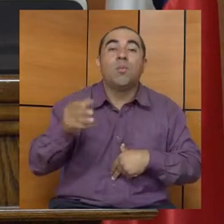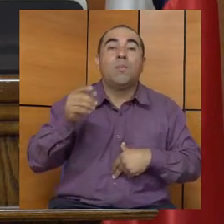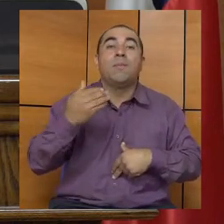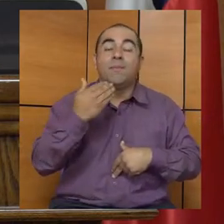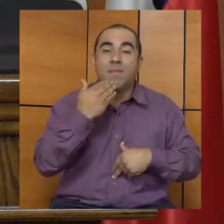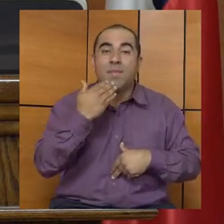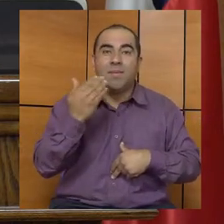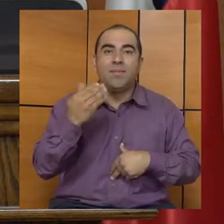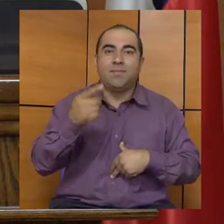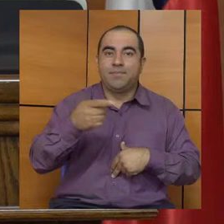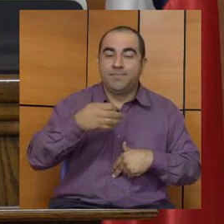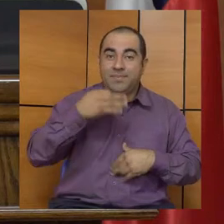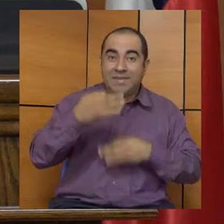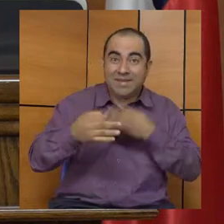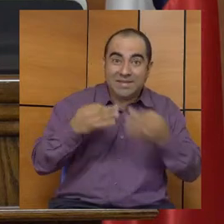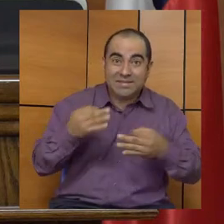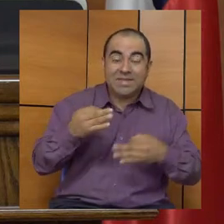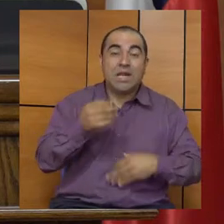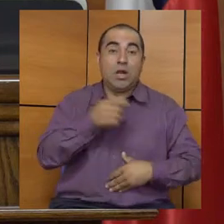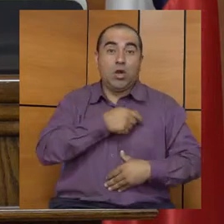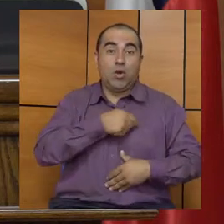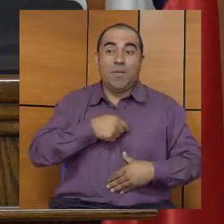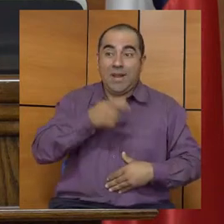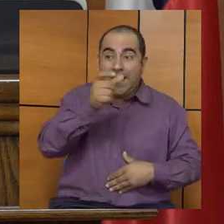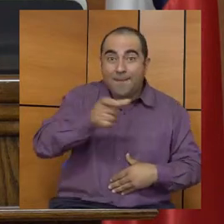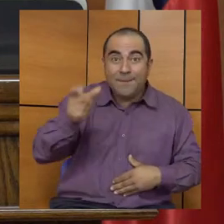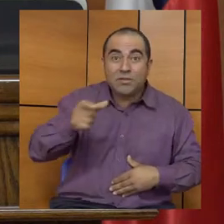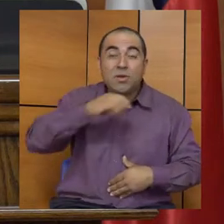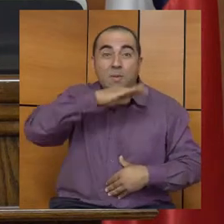cambiarle el nombre de adulto mayor a personas mayores,